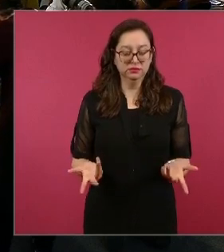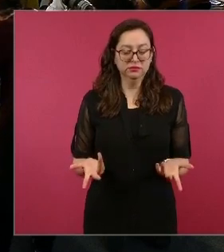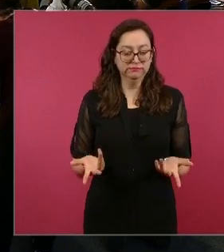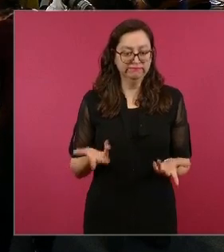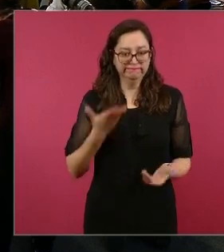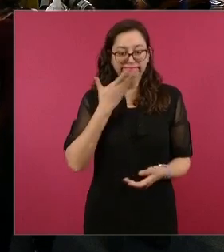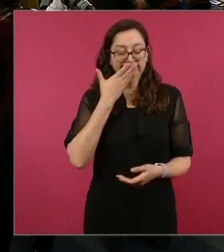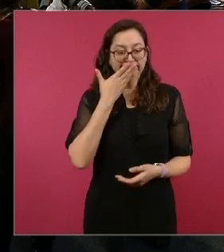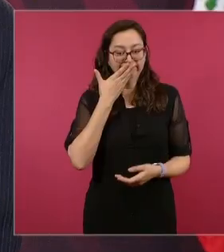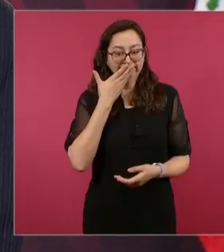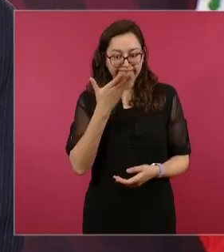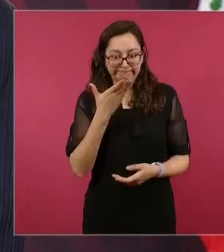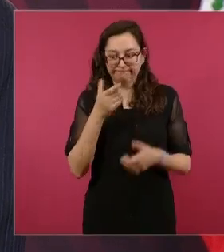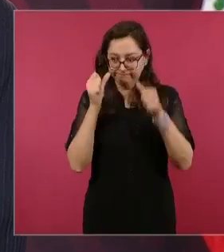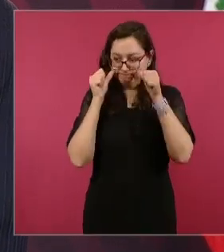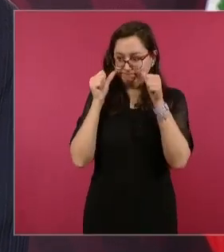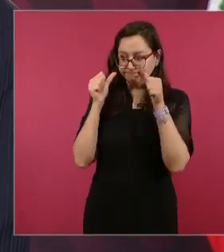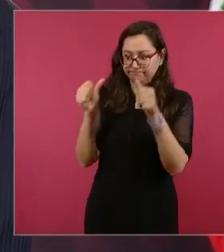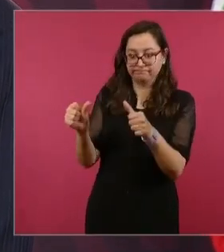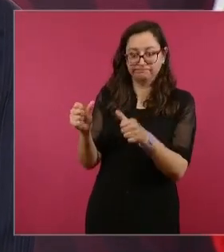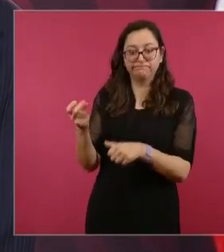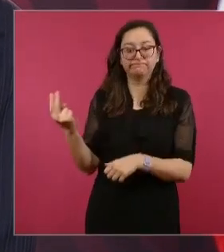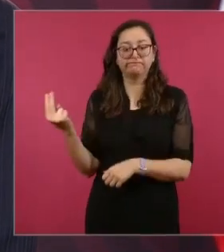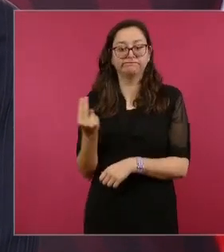merece ser atendida.